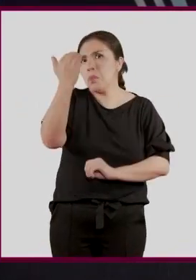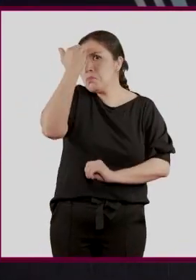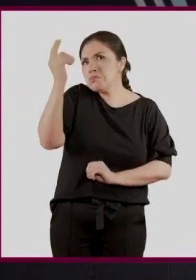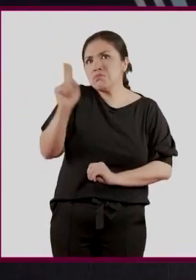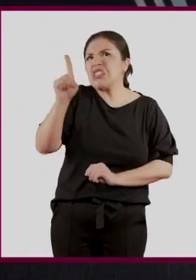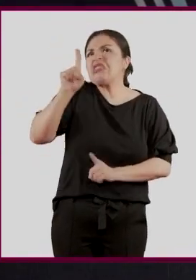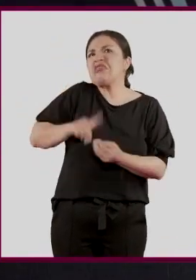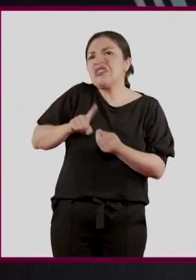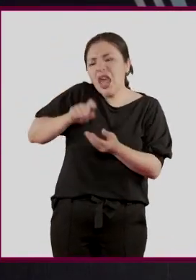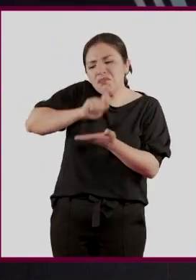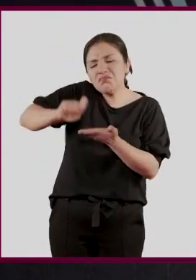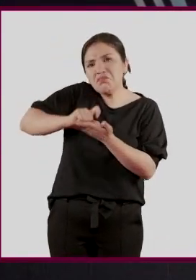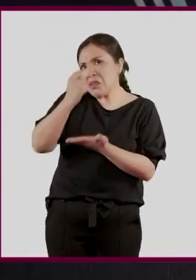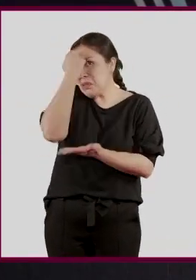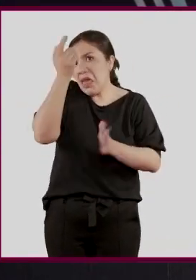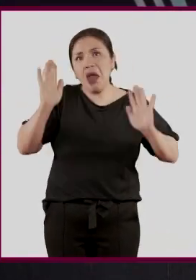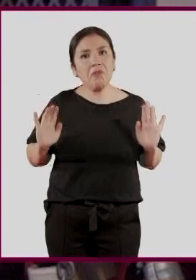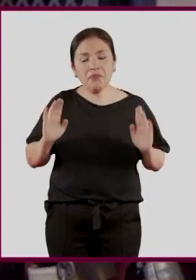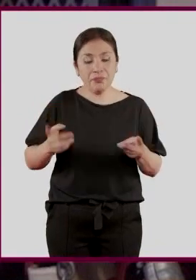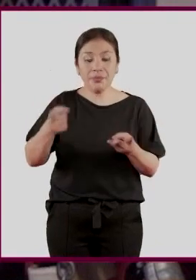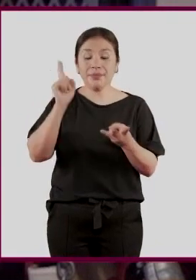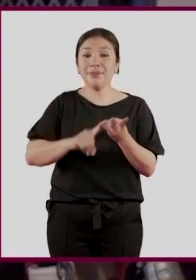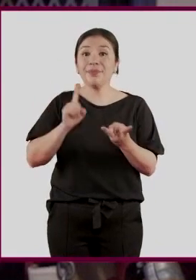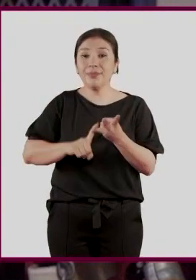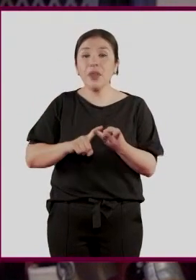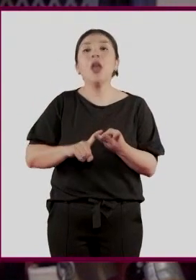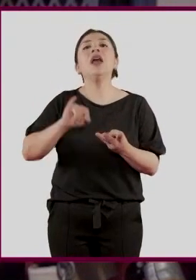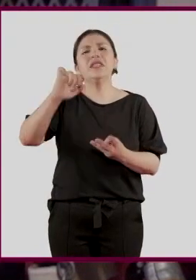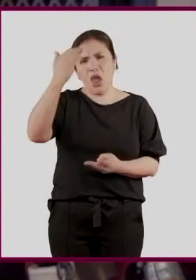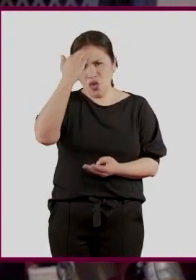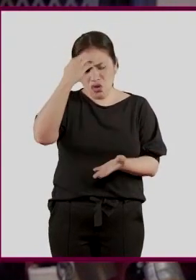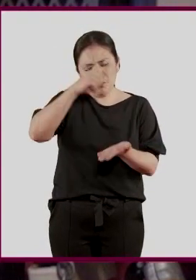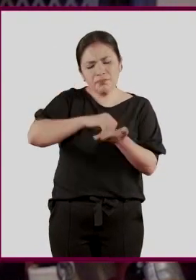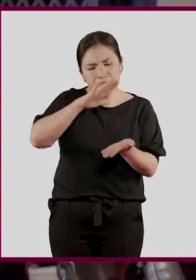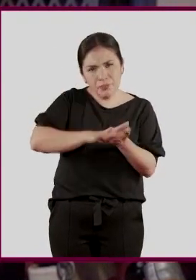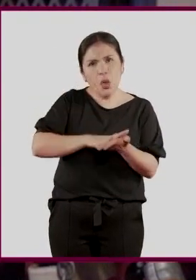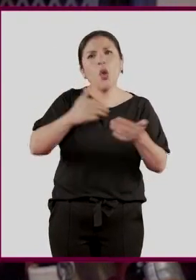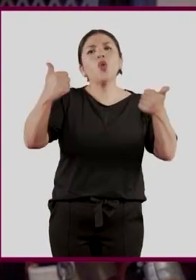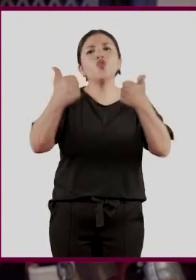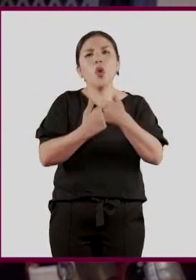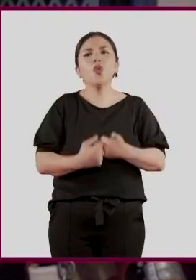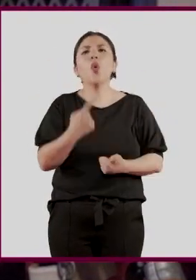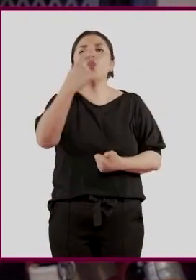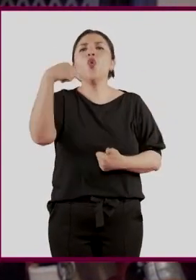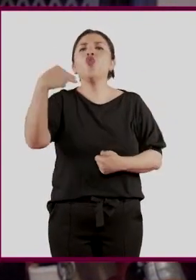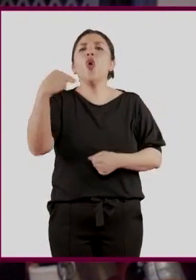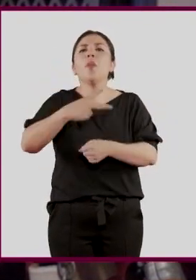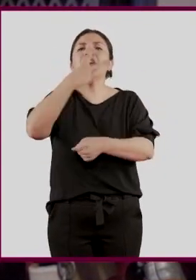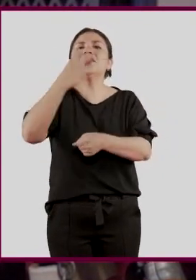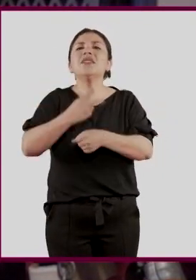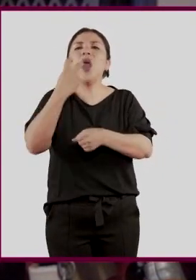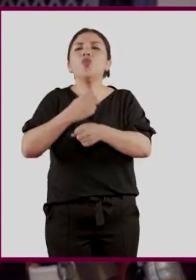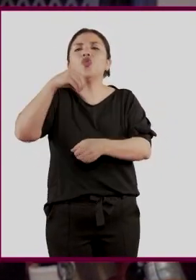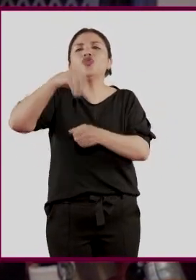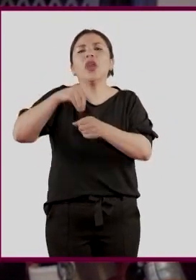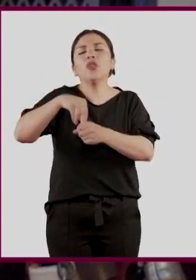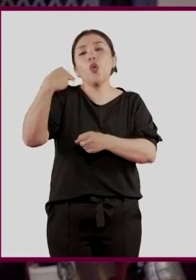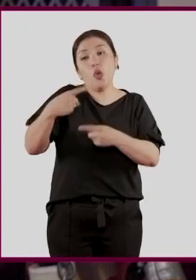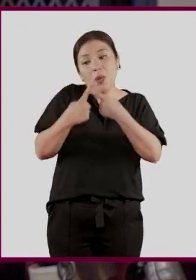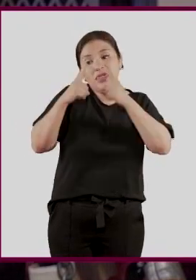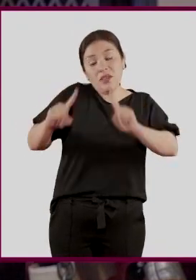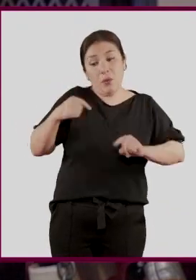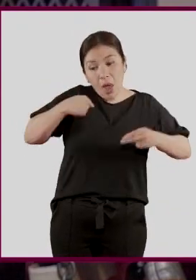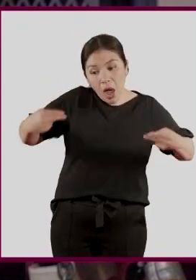que nadie conoce de quién es la autoría, y las obras conocidas o registradas a través de un seudónimo, que es un